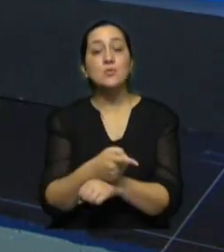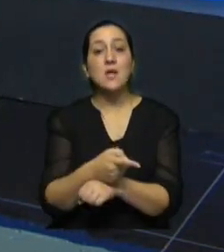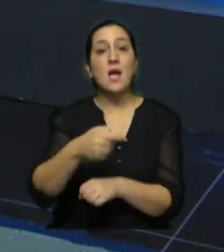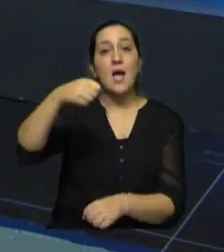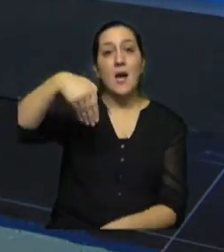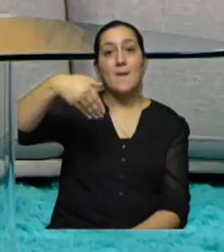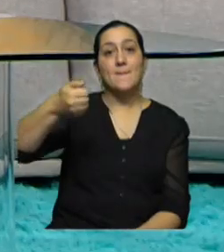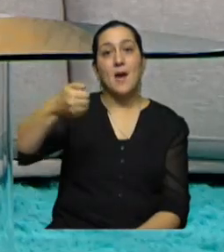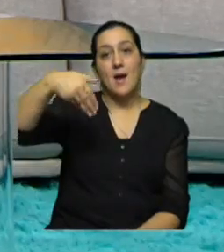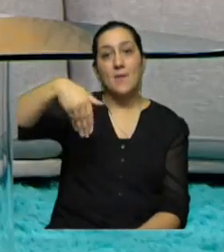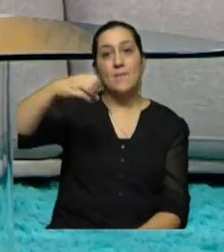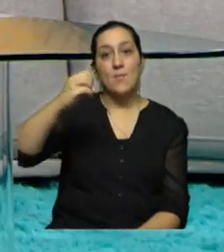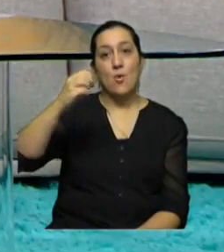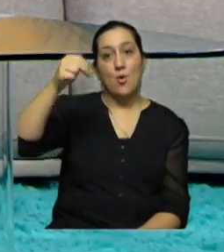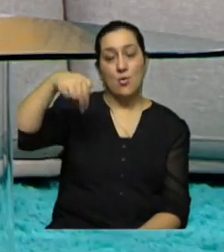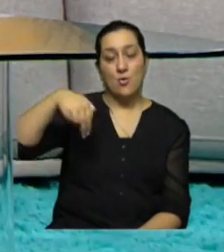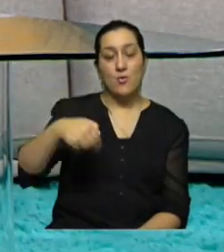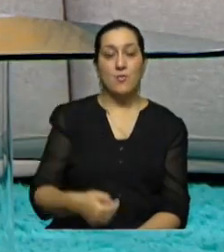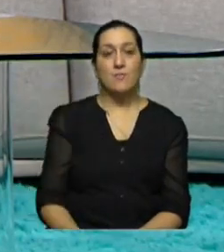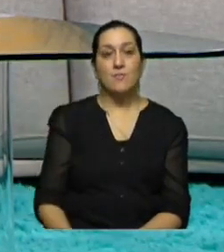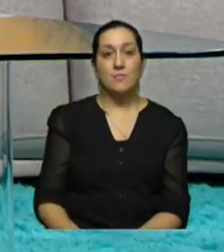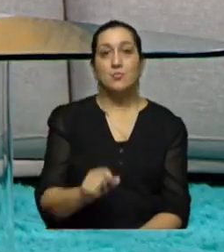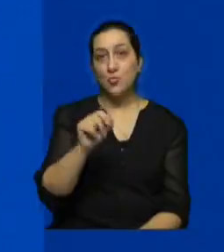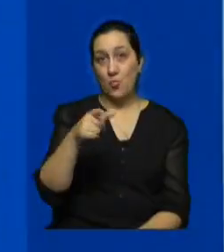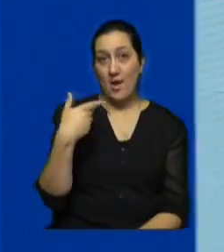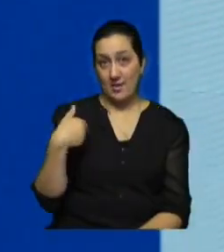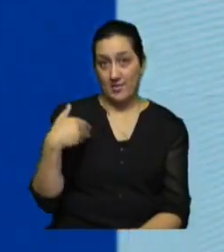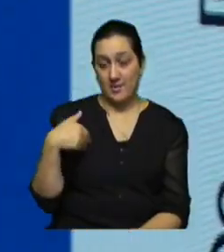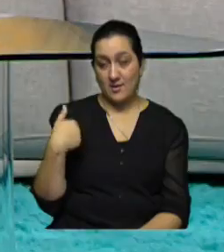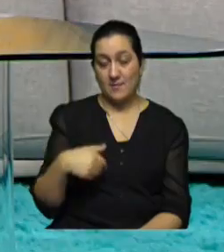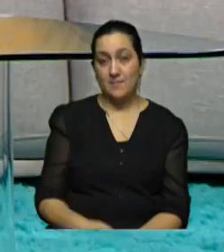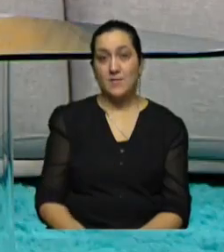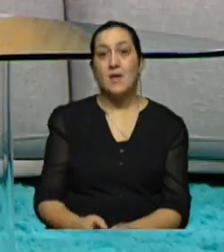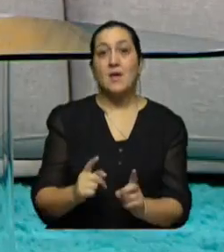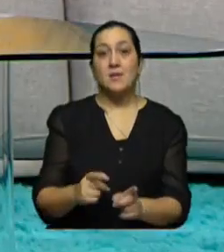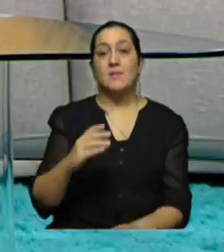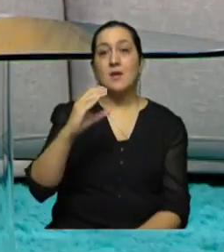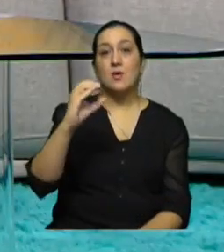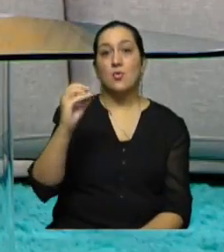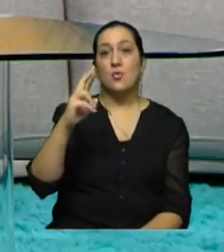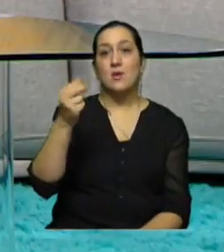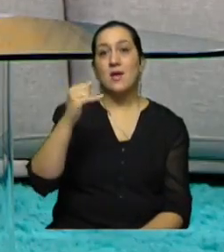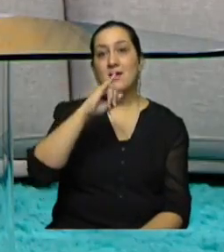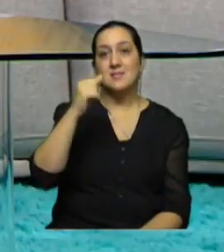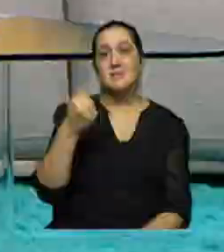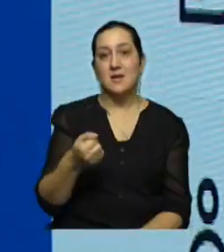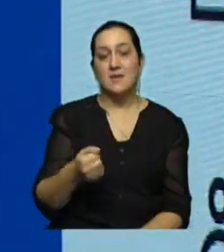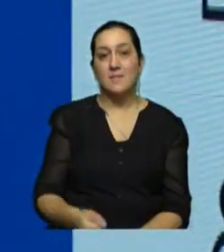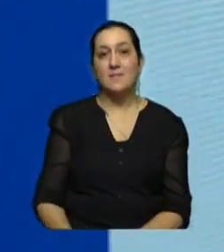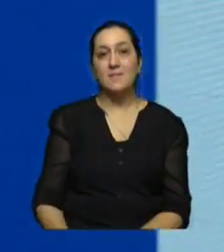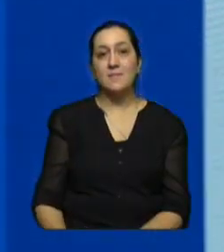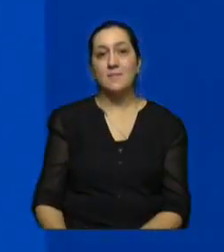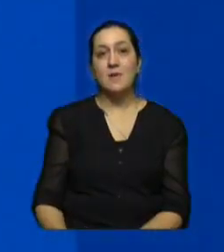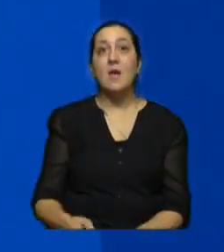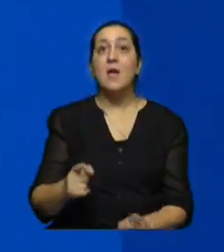con doble C no sabía que era. Sí, es verdad. Lo escuché hoy. Y a Marcelo Corazza, un ex gran hermano también, ¿no? Sí, y parece que también está